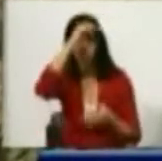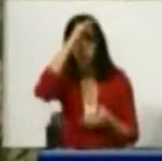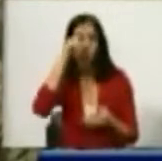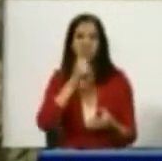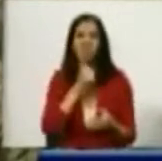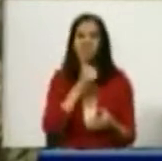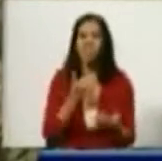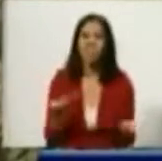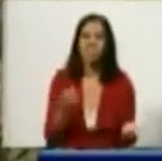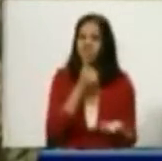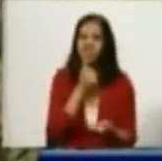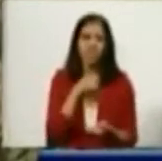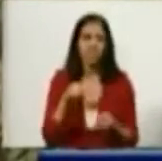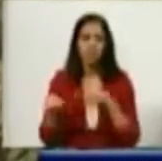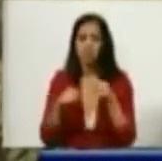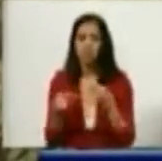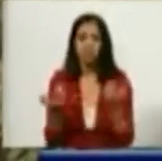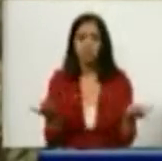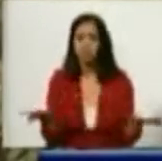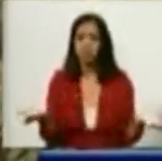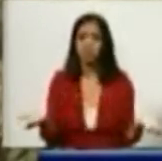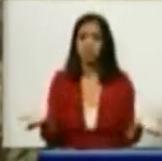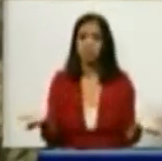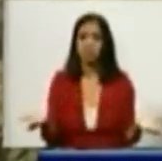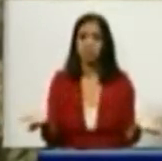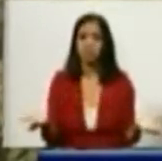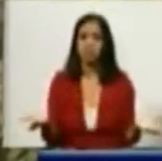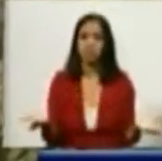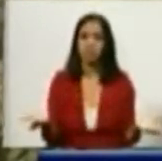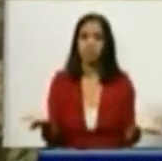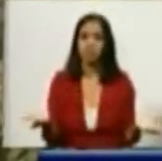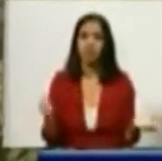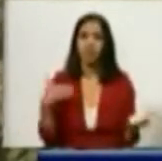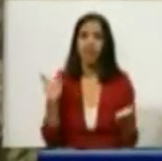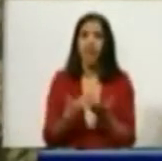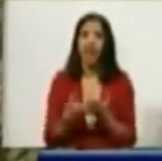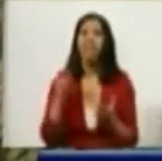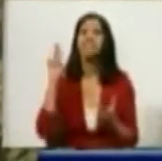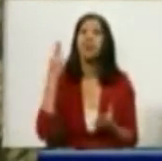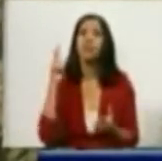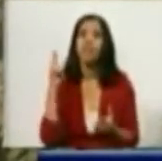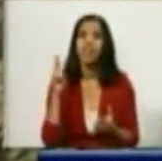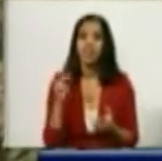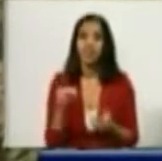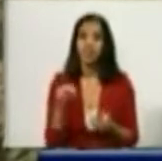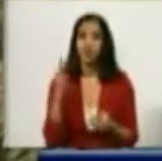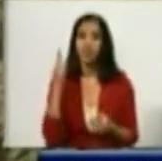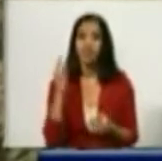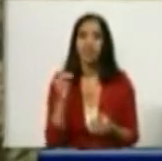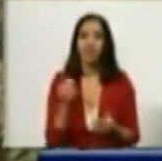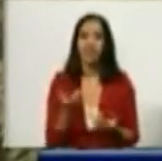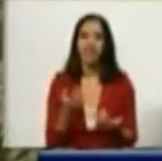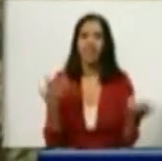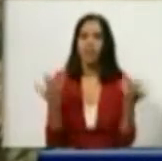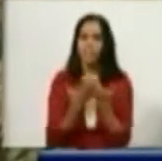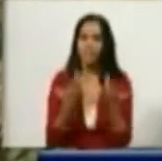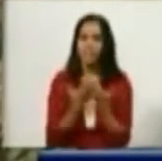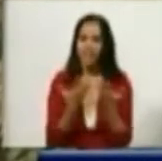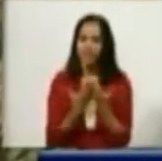manda y pompeo quién es quién manda hasta Uribe Uribe Uribe está peleando